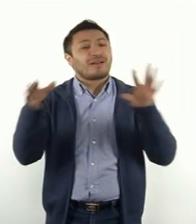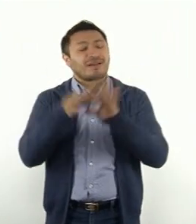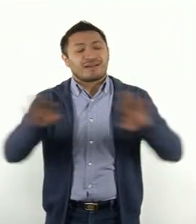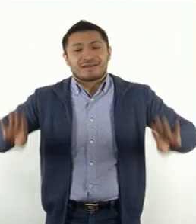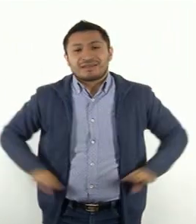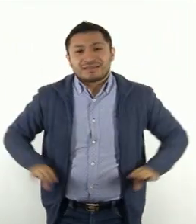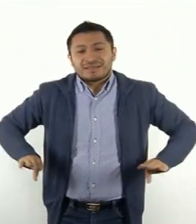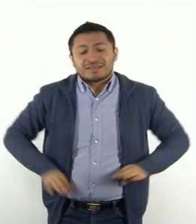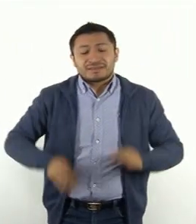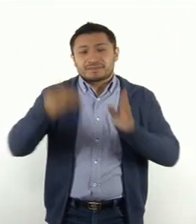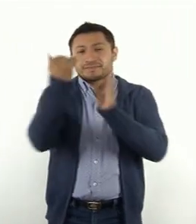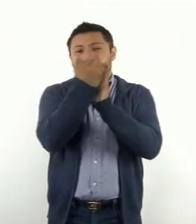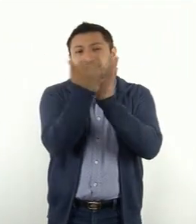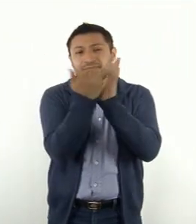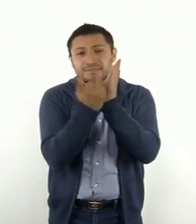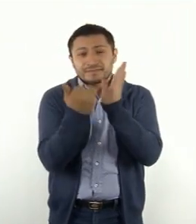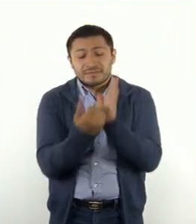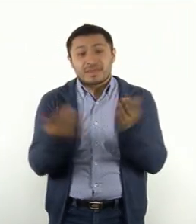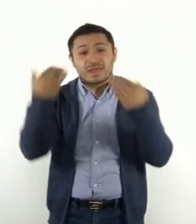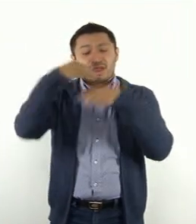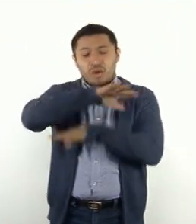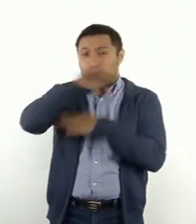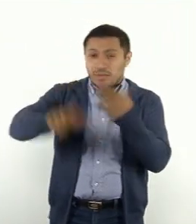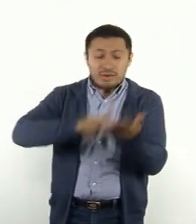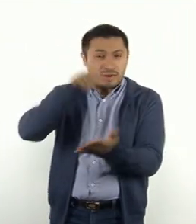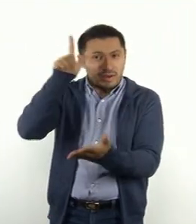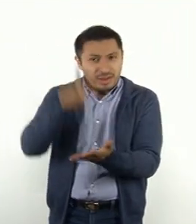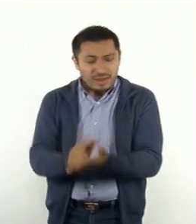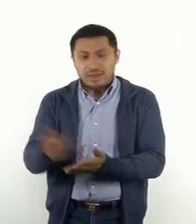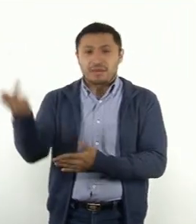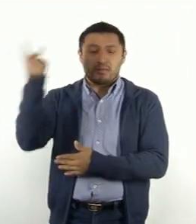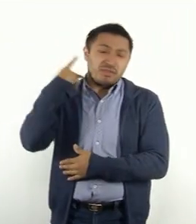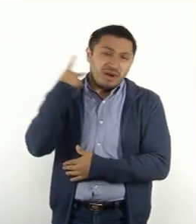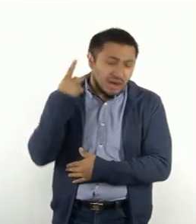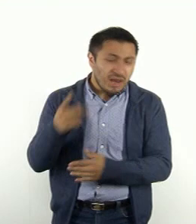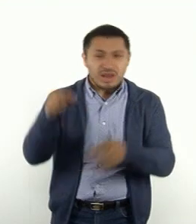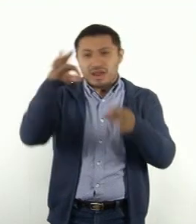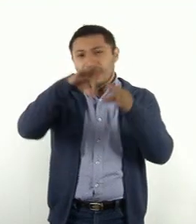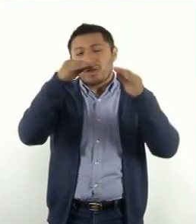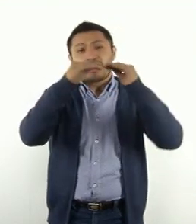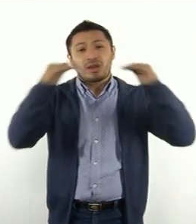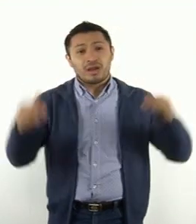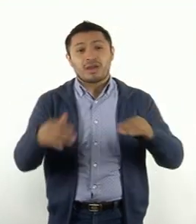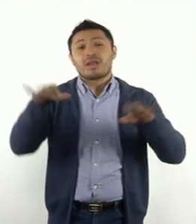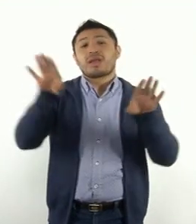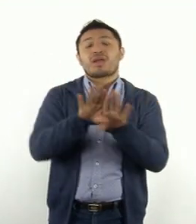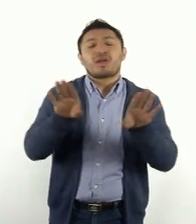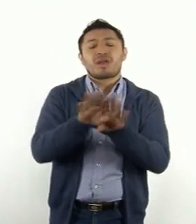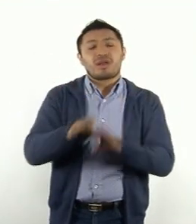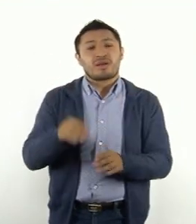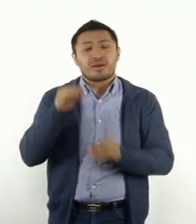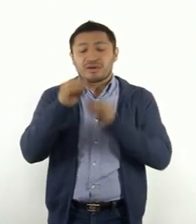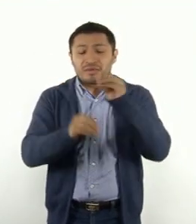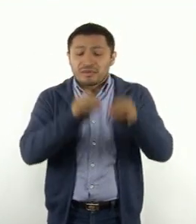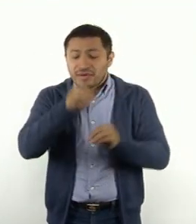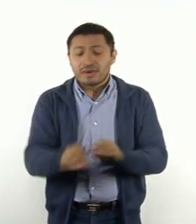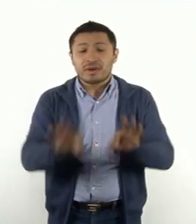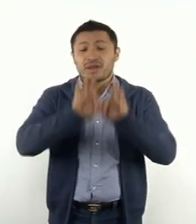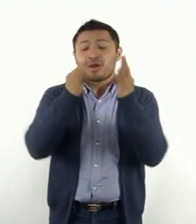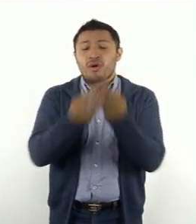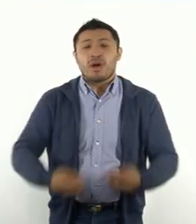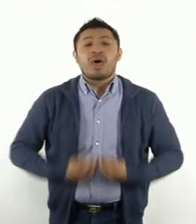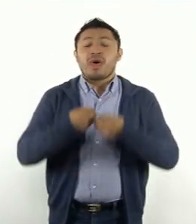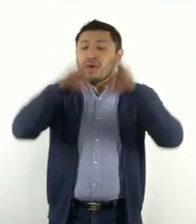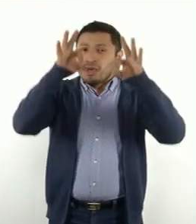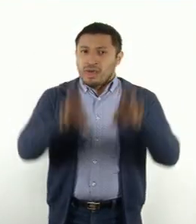principios fundamentales de un régimen político, democrático y cómo se convierten en una forma de vida.